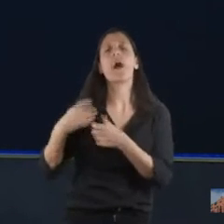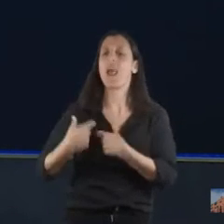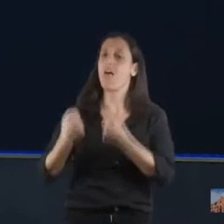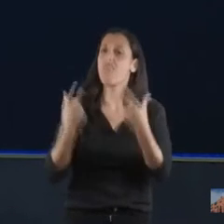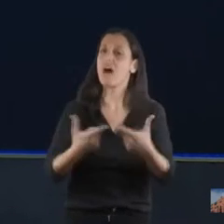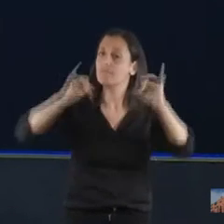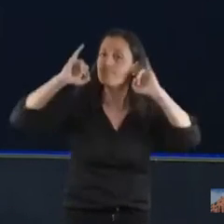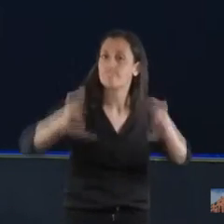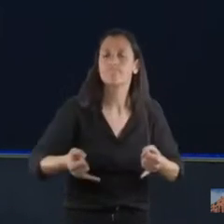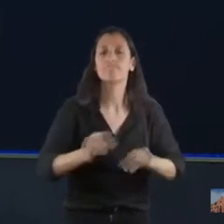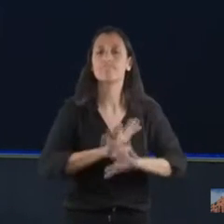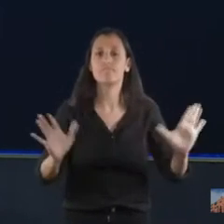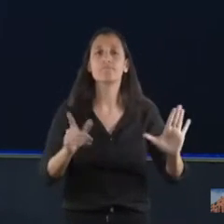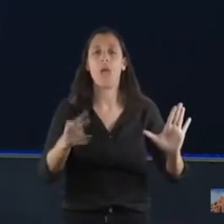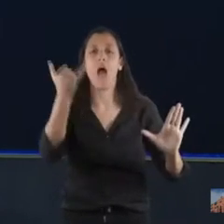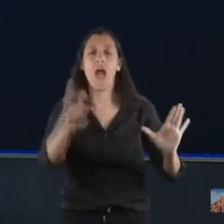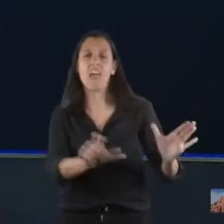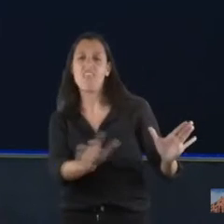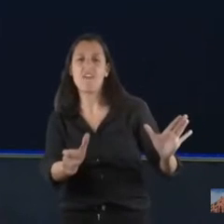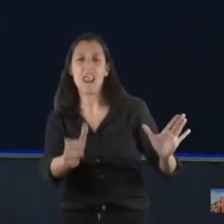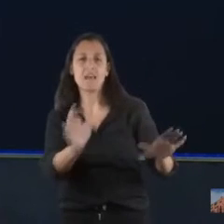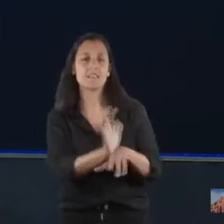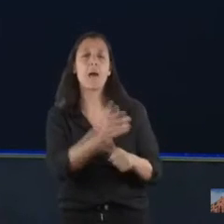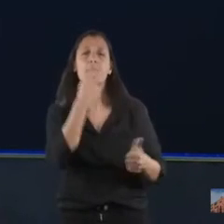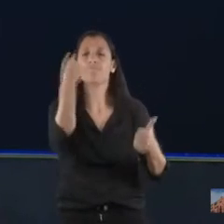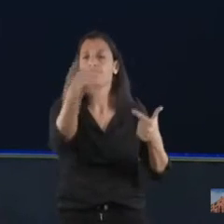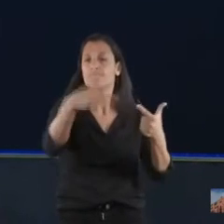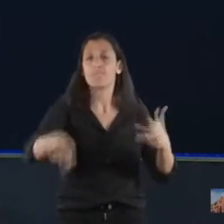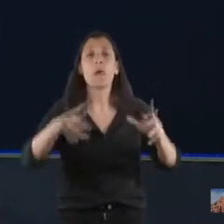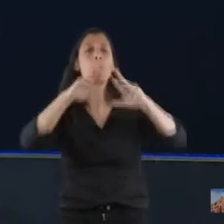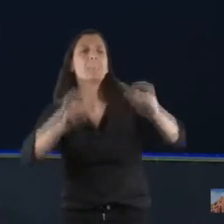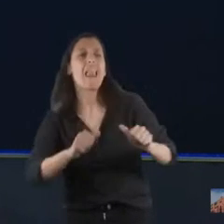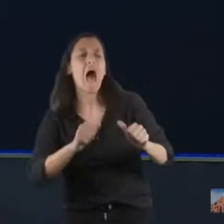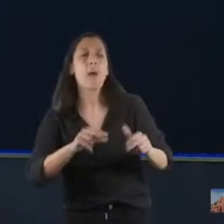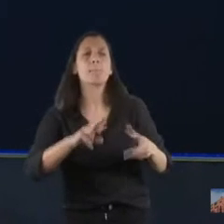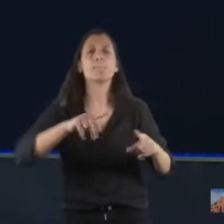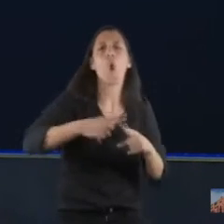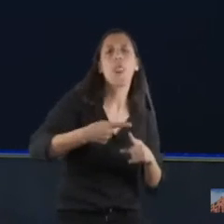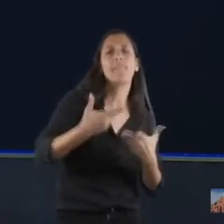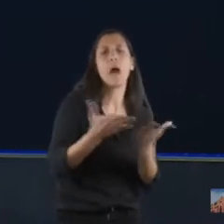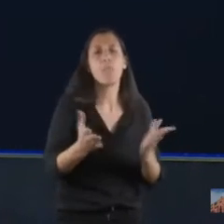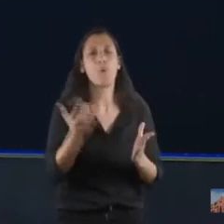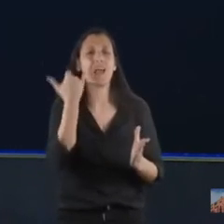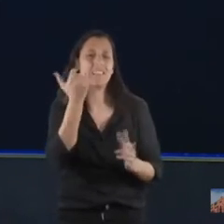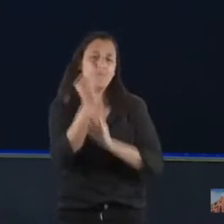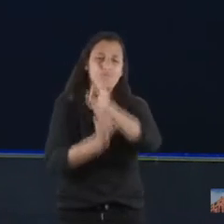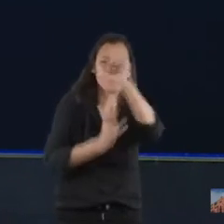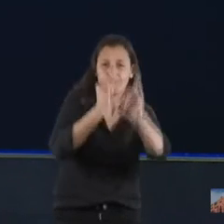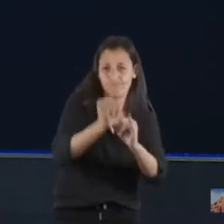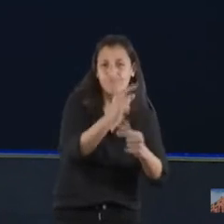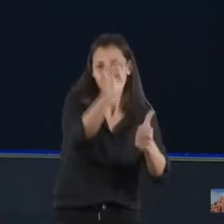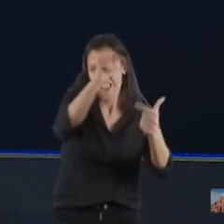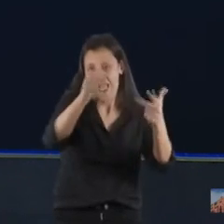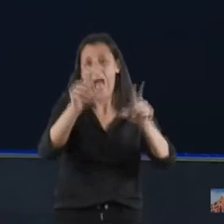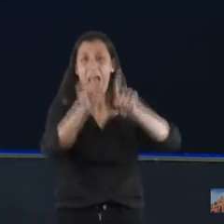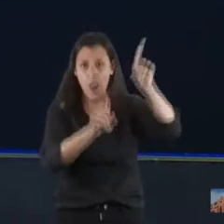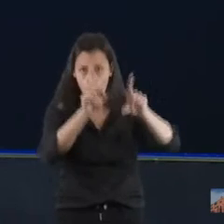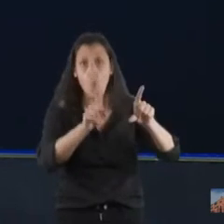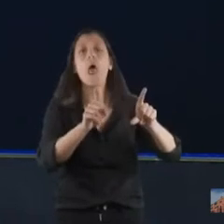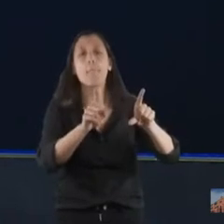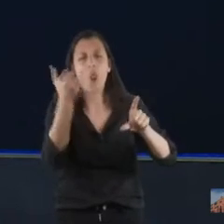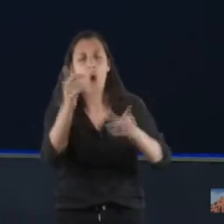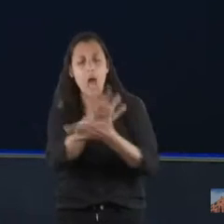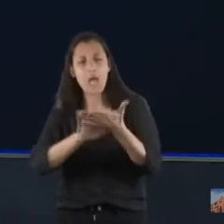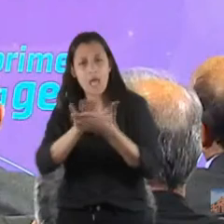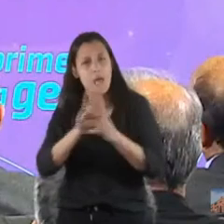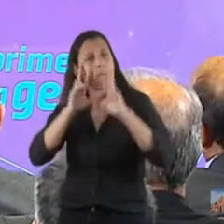que haya diferentes instrumentos y políticas algunas las acabamos de plantear ahora que nos permitan ir reduciendo